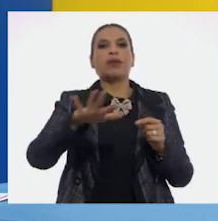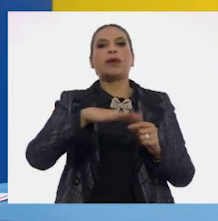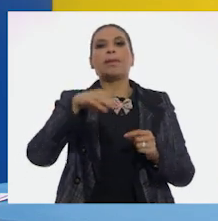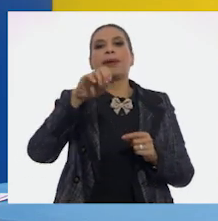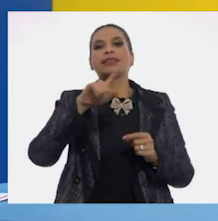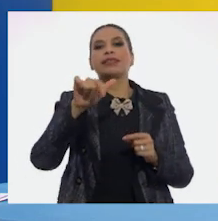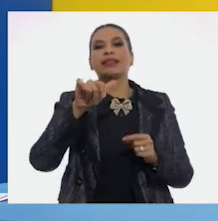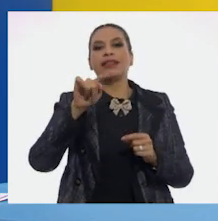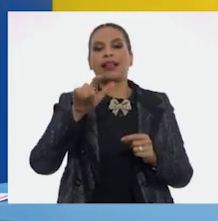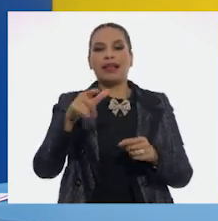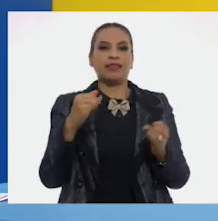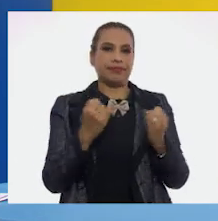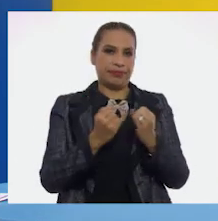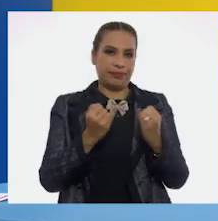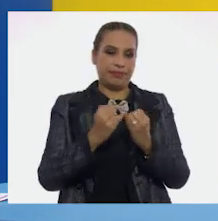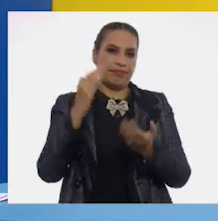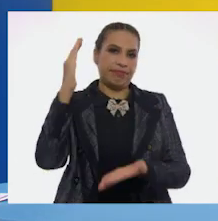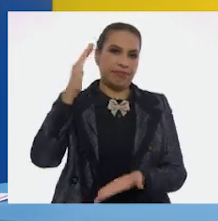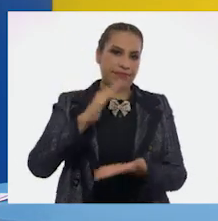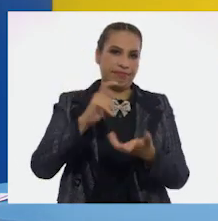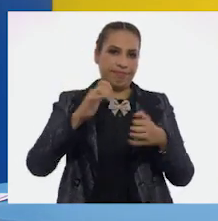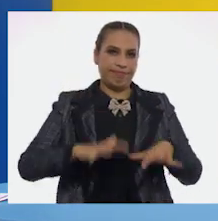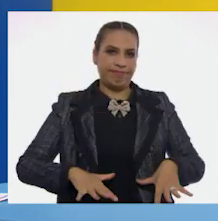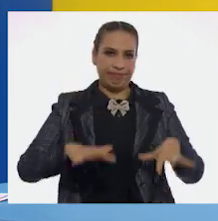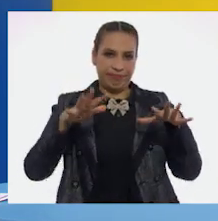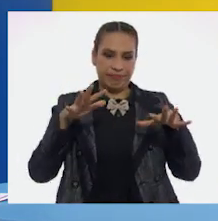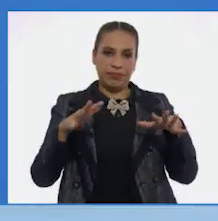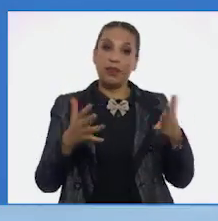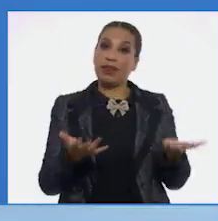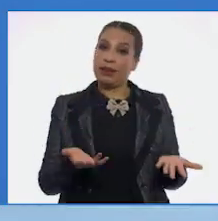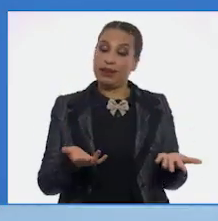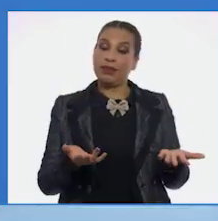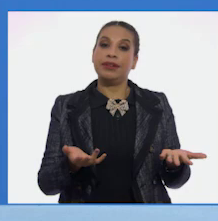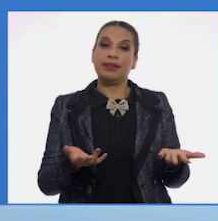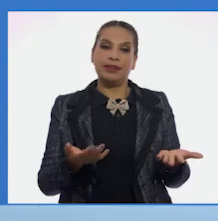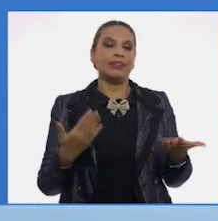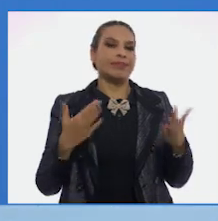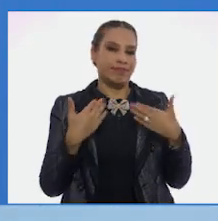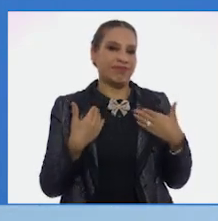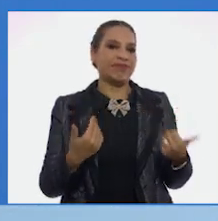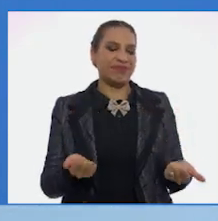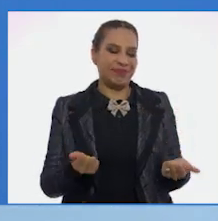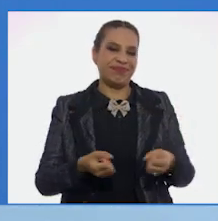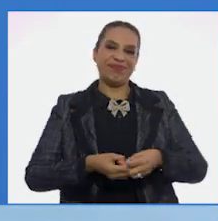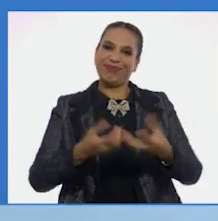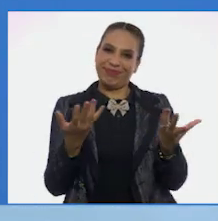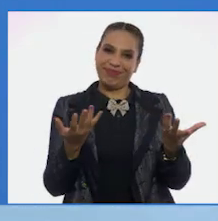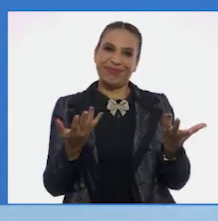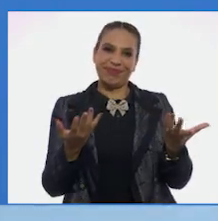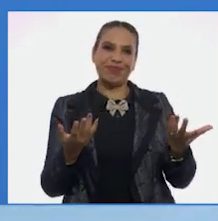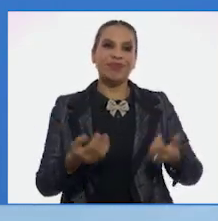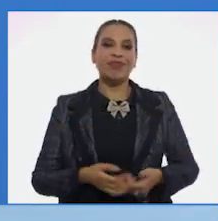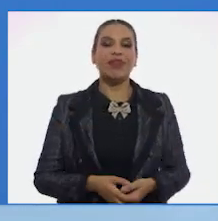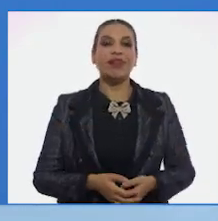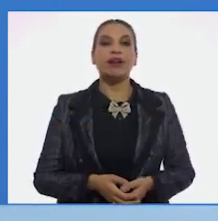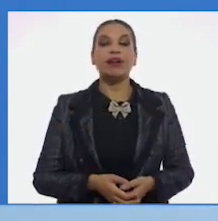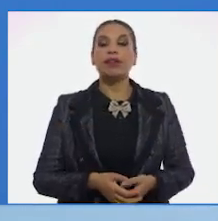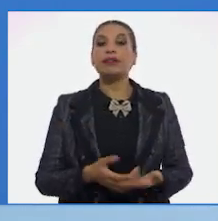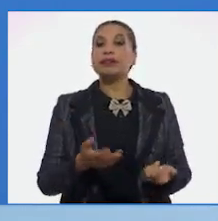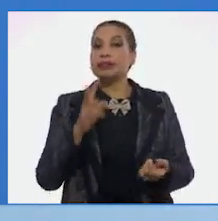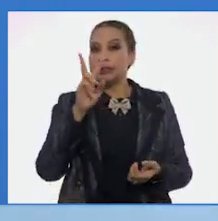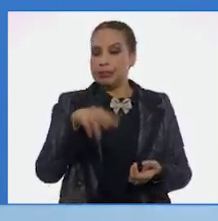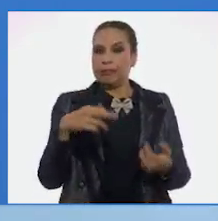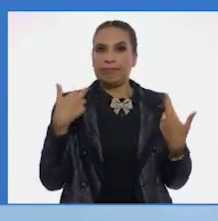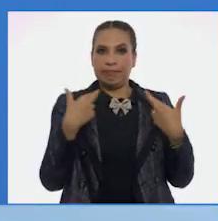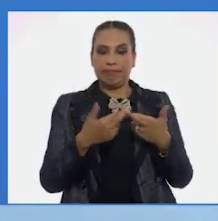Mezquital. Así se reducían las inundaciones. ¡Ah! Ahora ya entiendo. Es que,